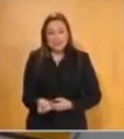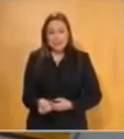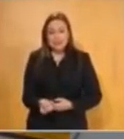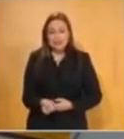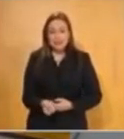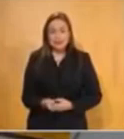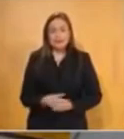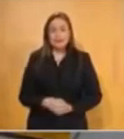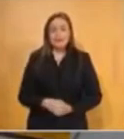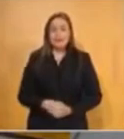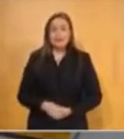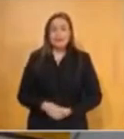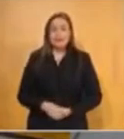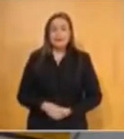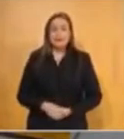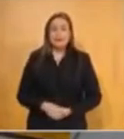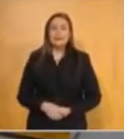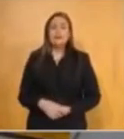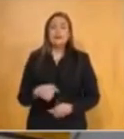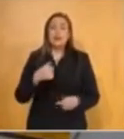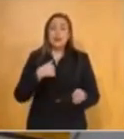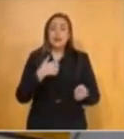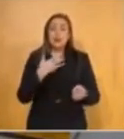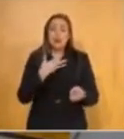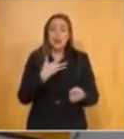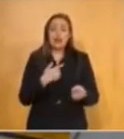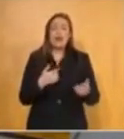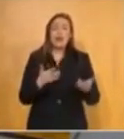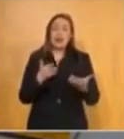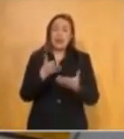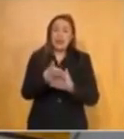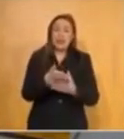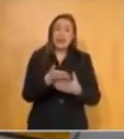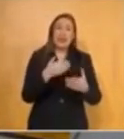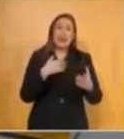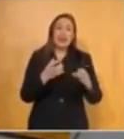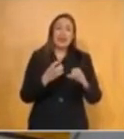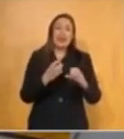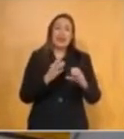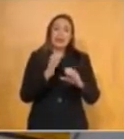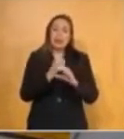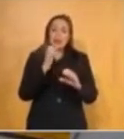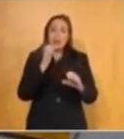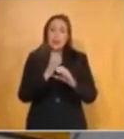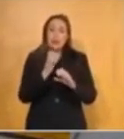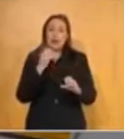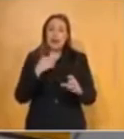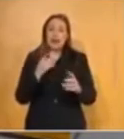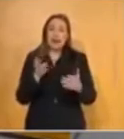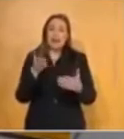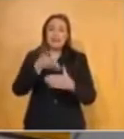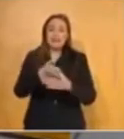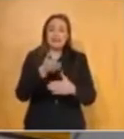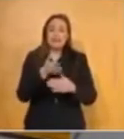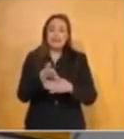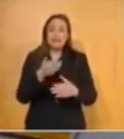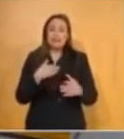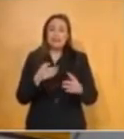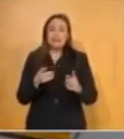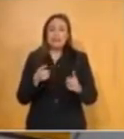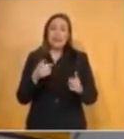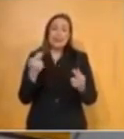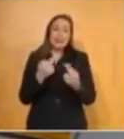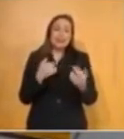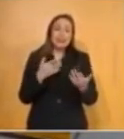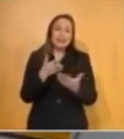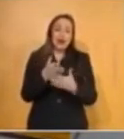and thinking again. I have to take a bus all the way downtown when I want to chase cars. Dice, tengo que tomar